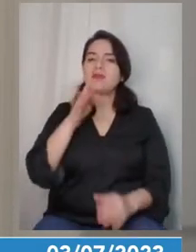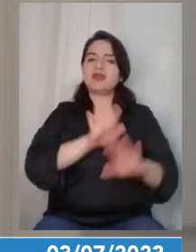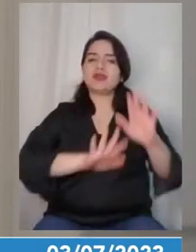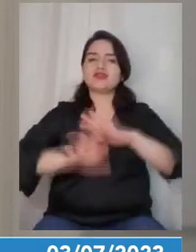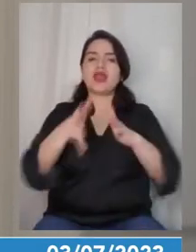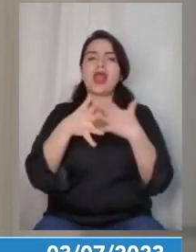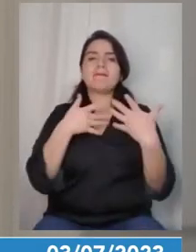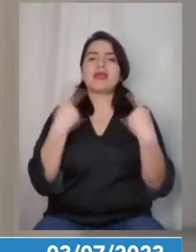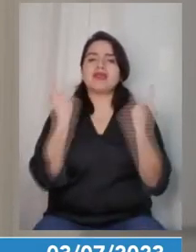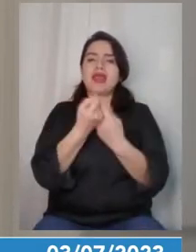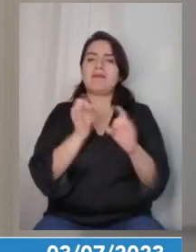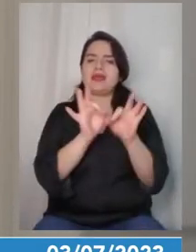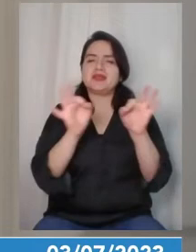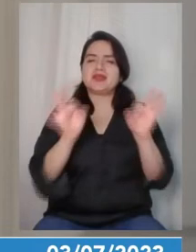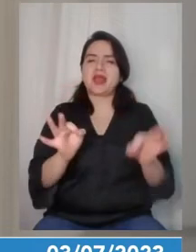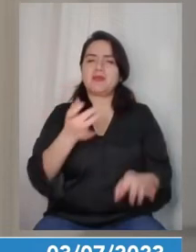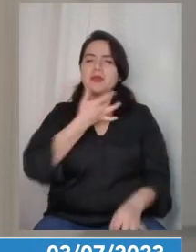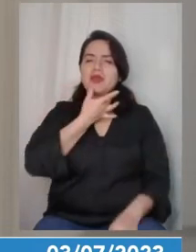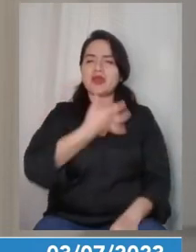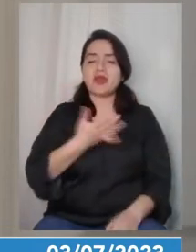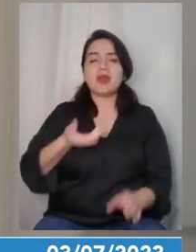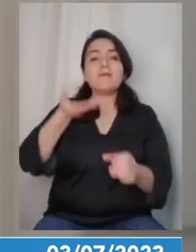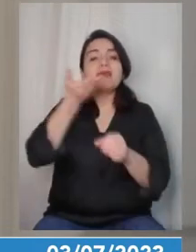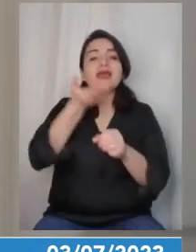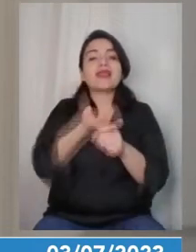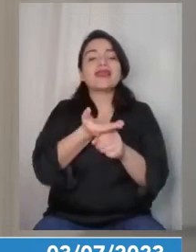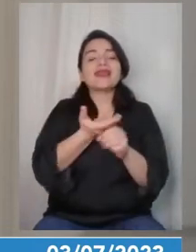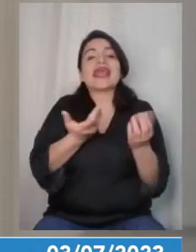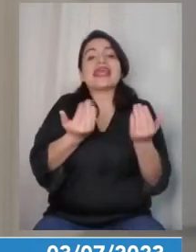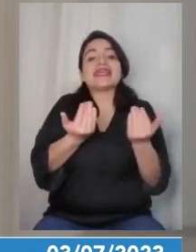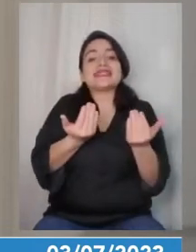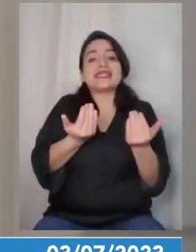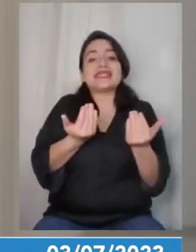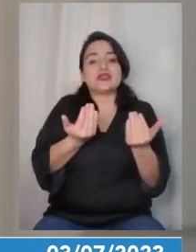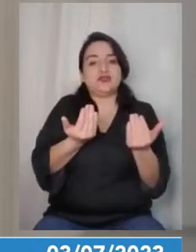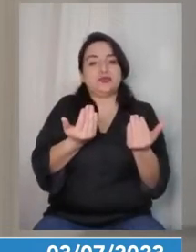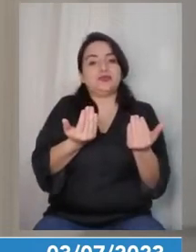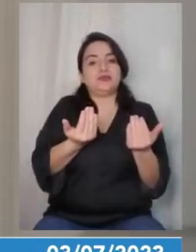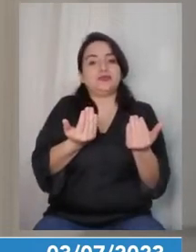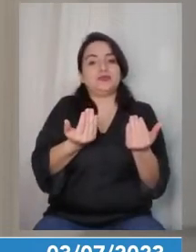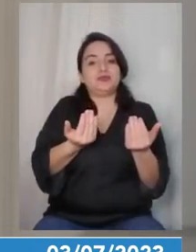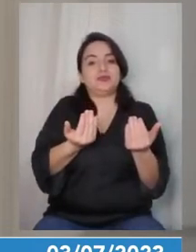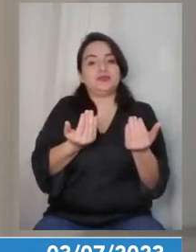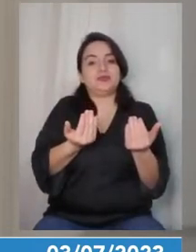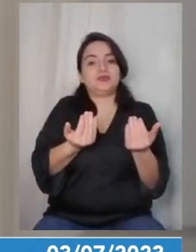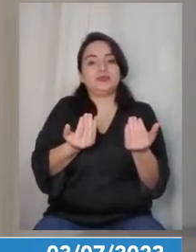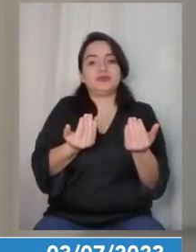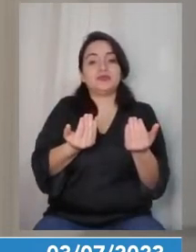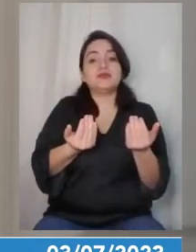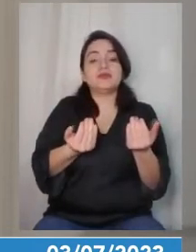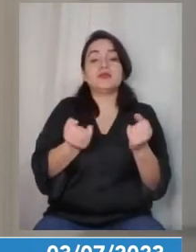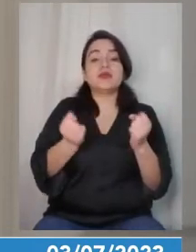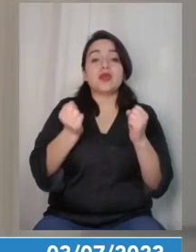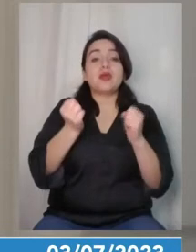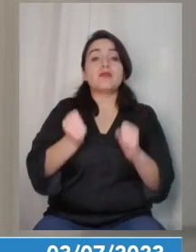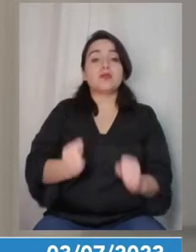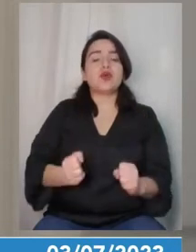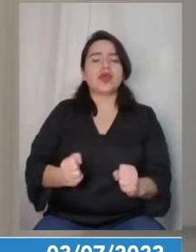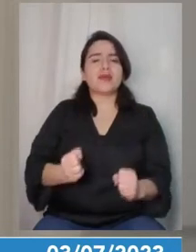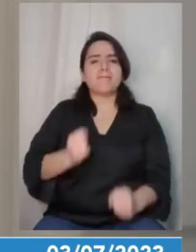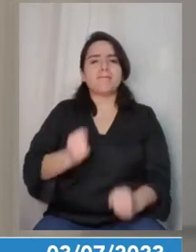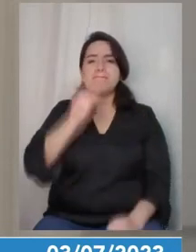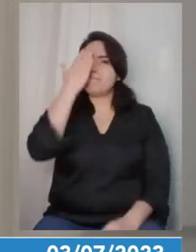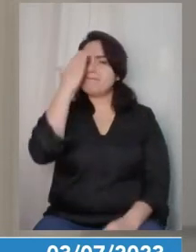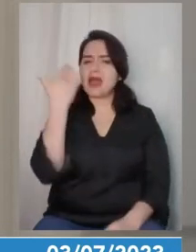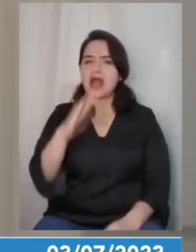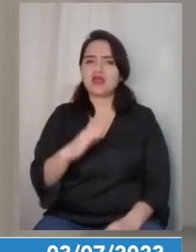qué solicitarle requisitos que sea ilegal? ¿Por qué no considerar que puede ser arbitrario? ¿Por qué tiene que determinarse la persona contra